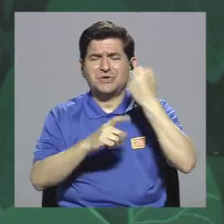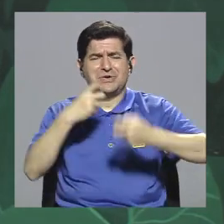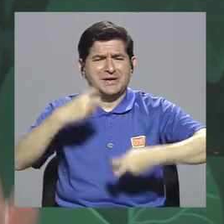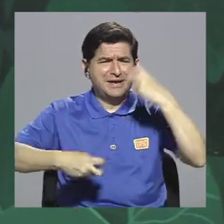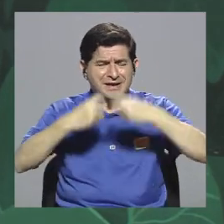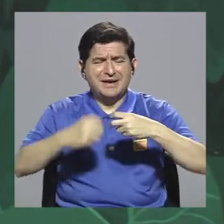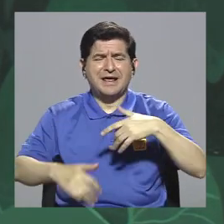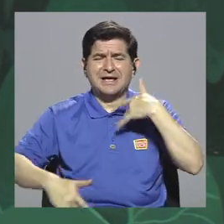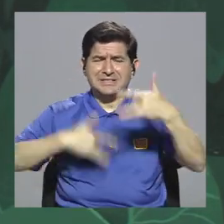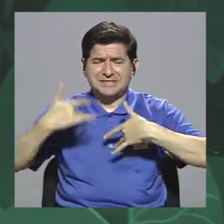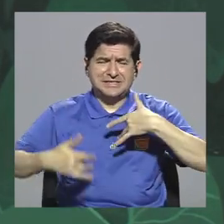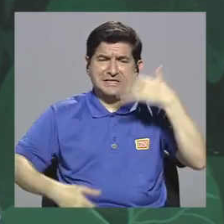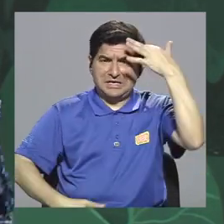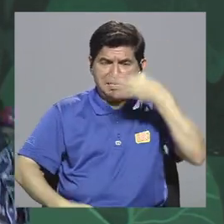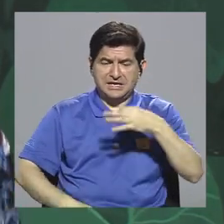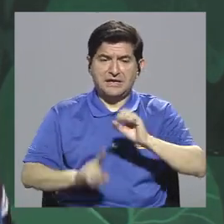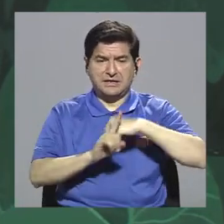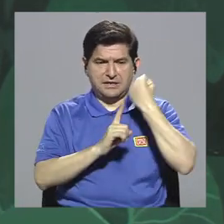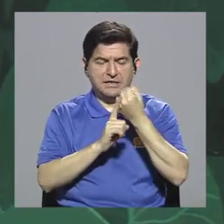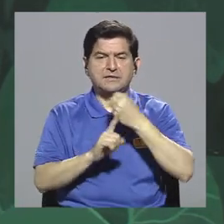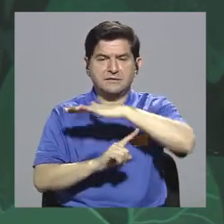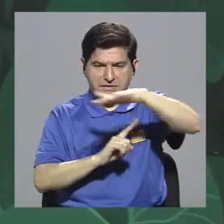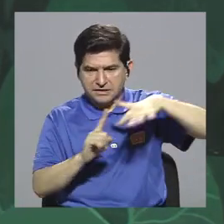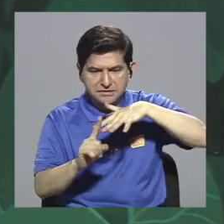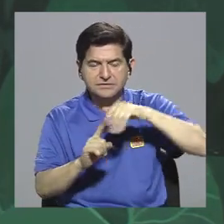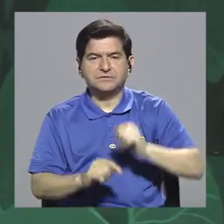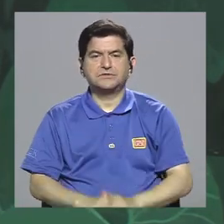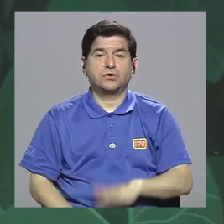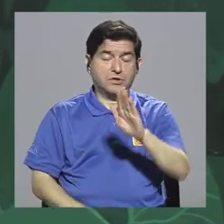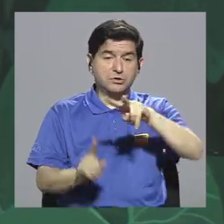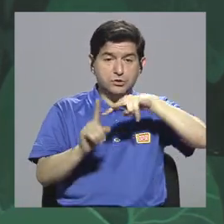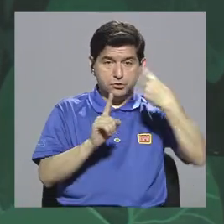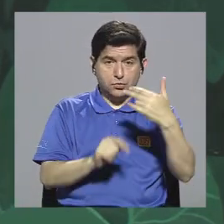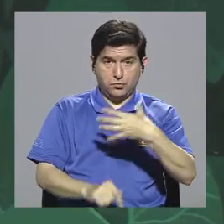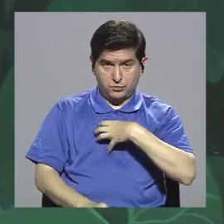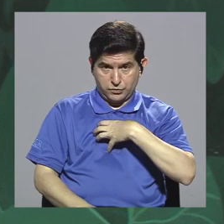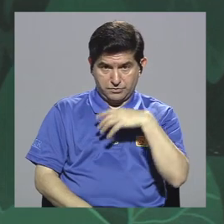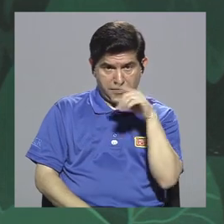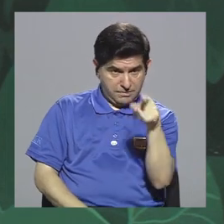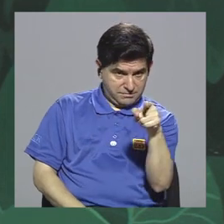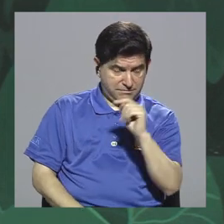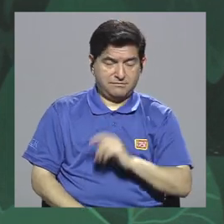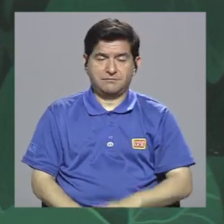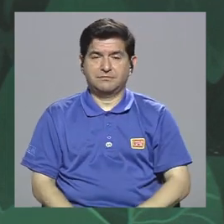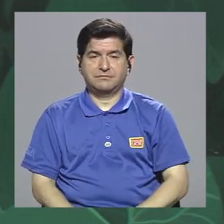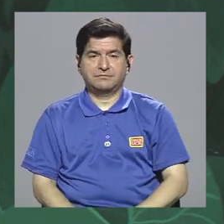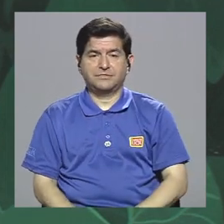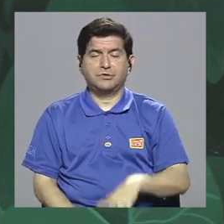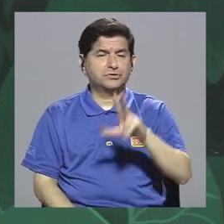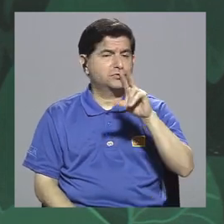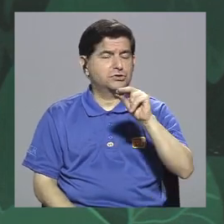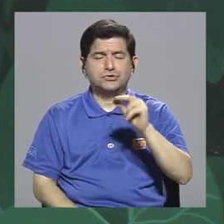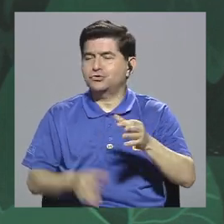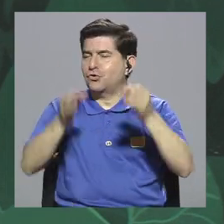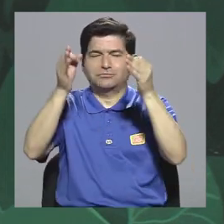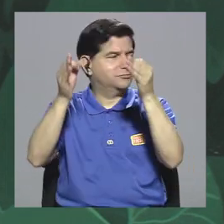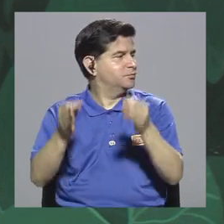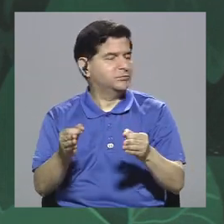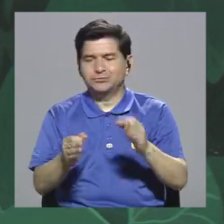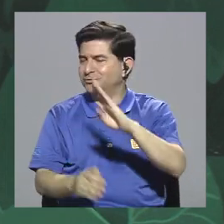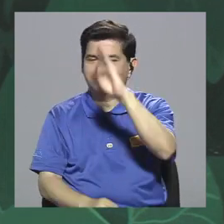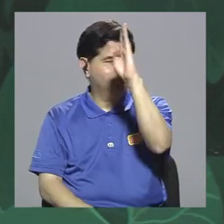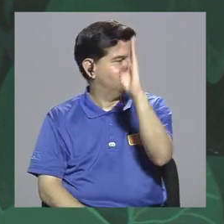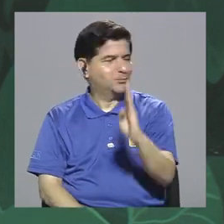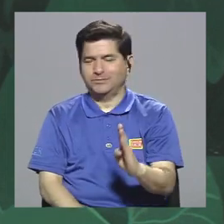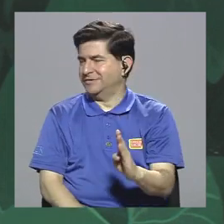pasando, cree con respecto a lo que está sucediendo, a su perspectiva. Entonces no vamos a juzgar en ningún momento, sino